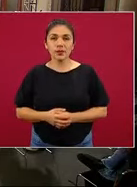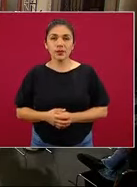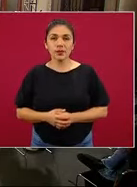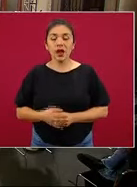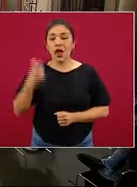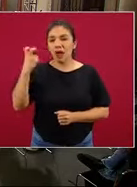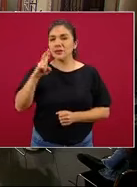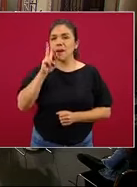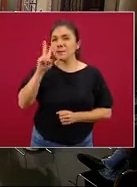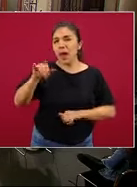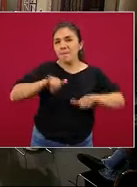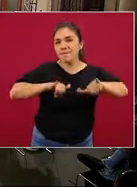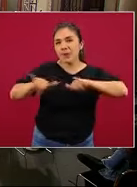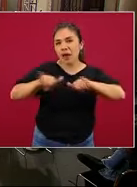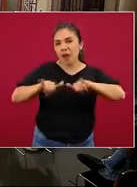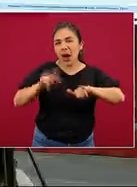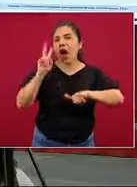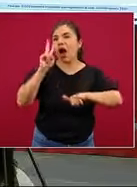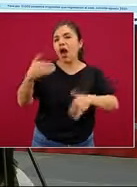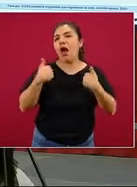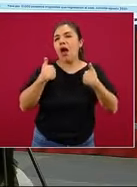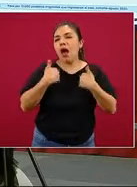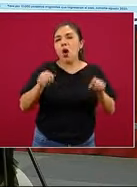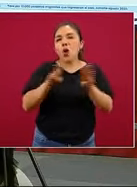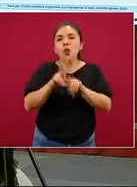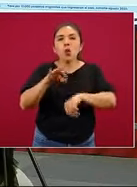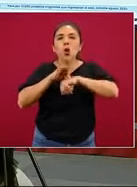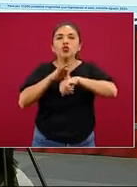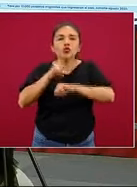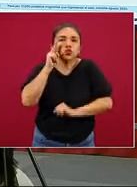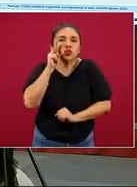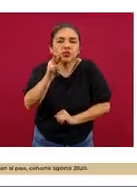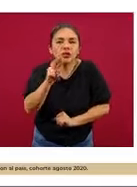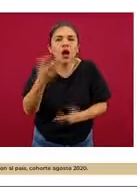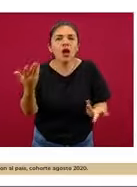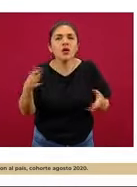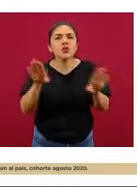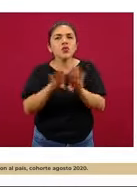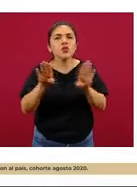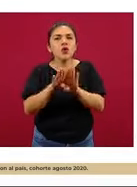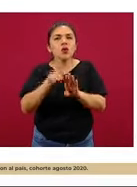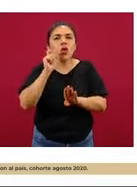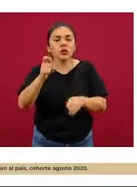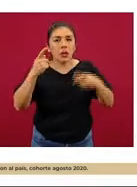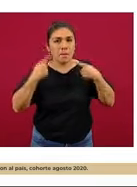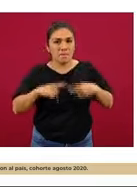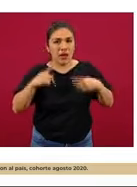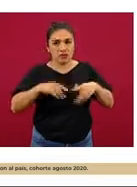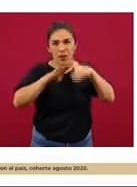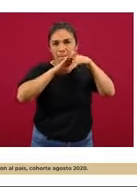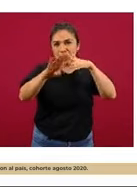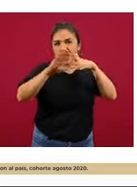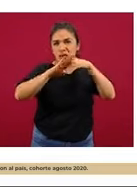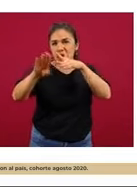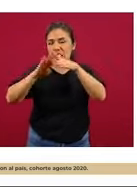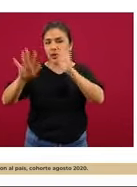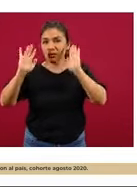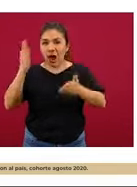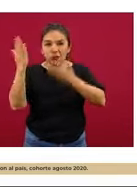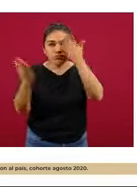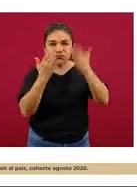Este mapa refleja de manera muy visual cómo se ha distribuido la tasa de población migrante estudiada